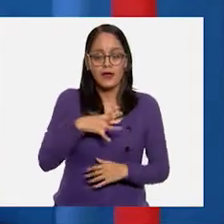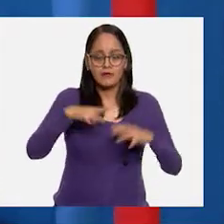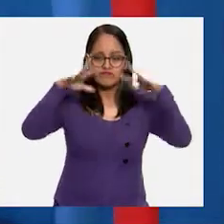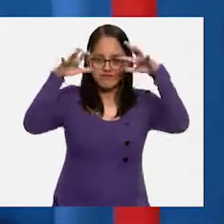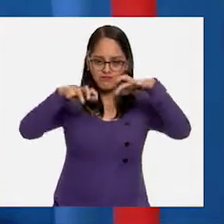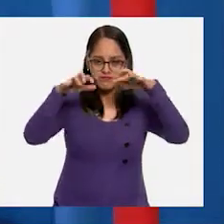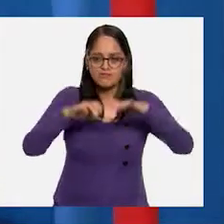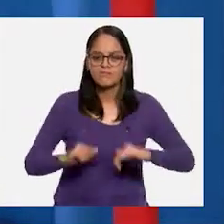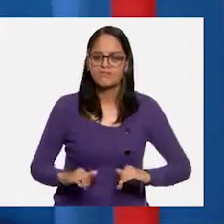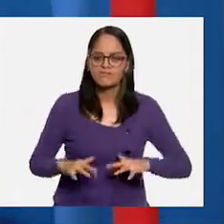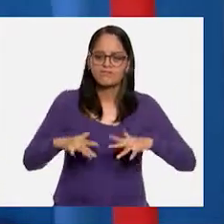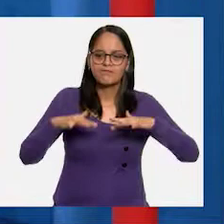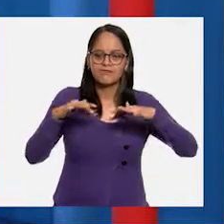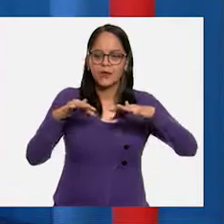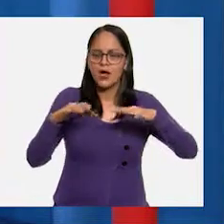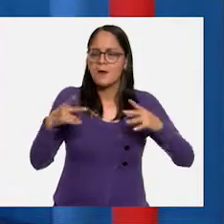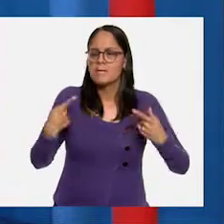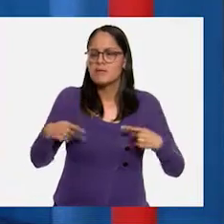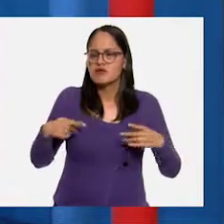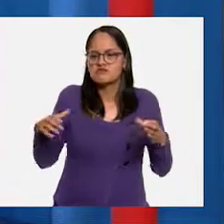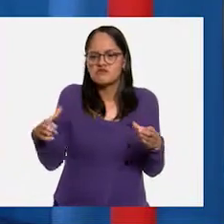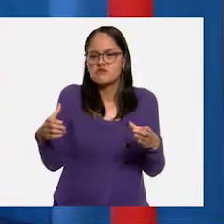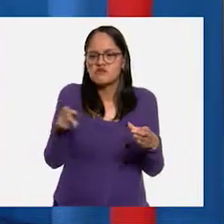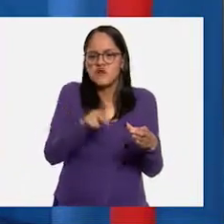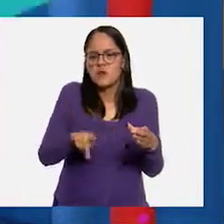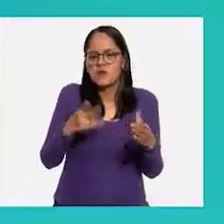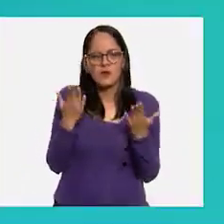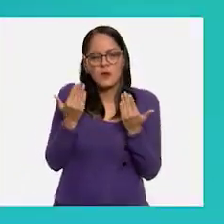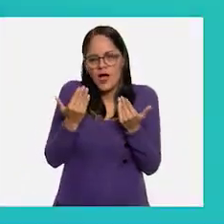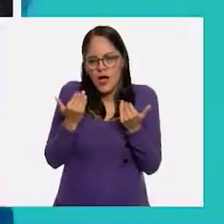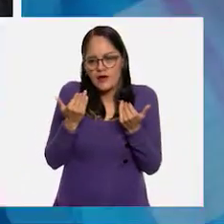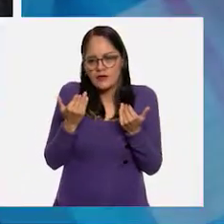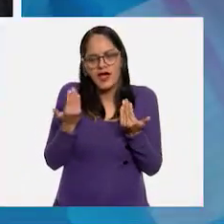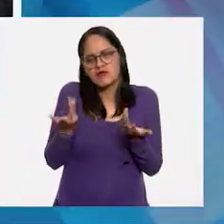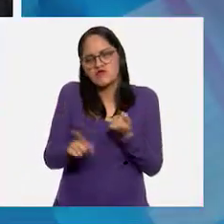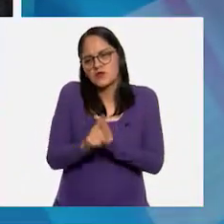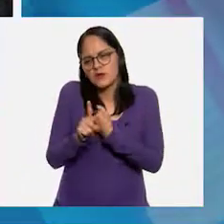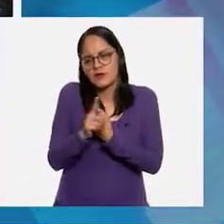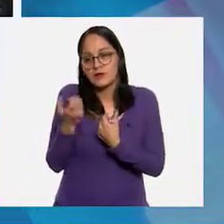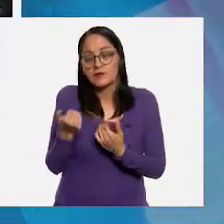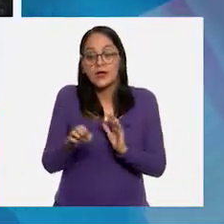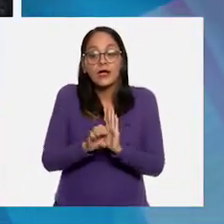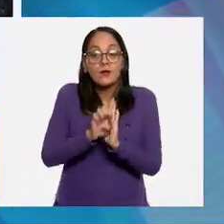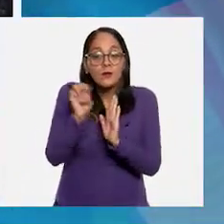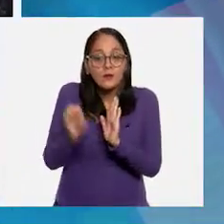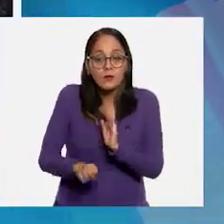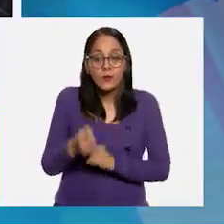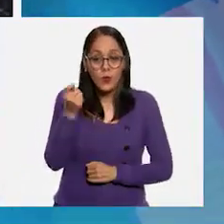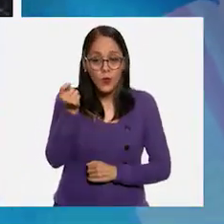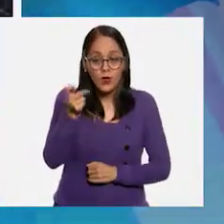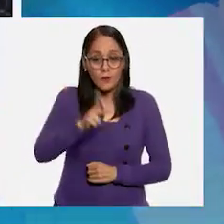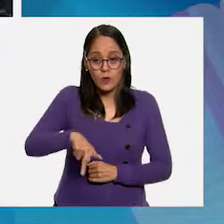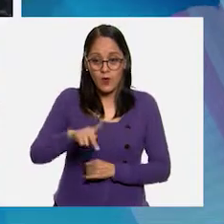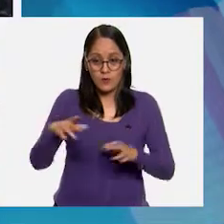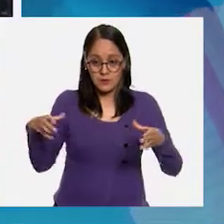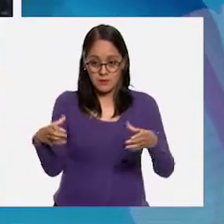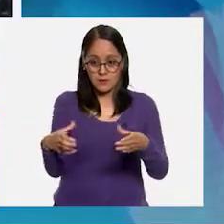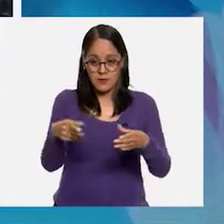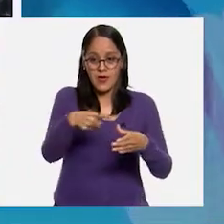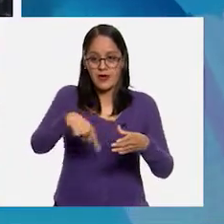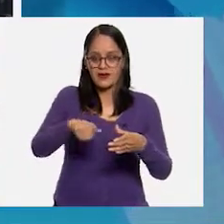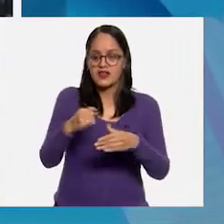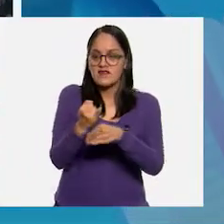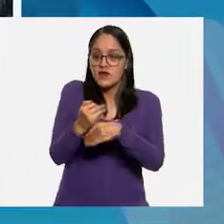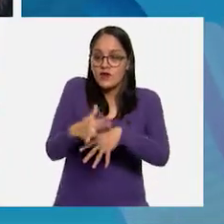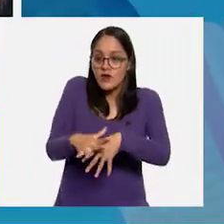inundación y no hay población, no es posible que haya un desastre. Pero si una población no tiene información de qué